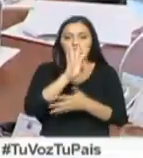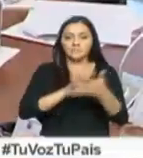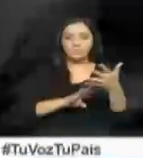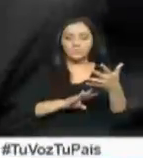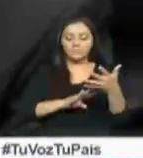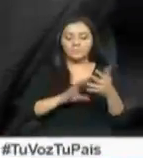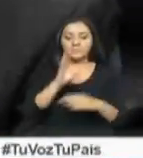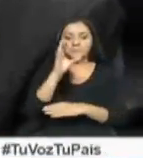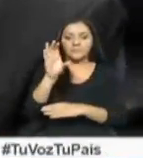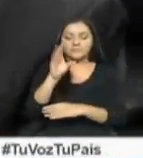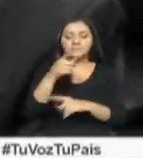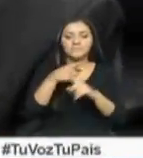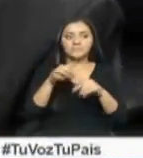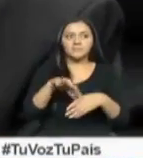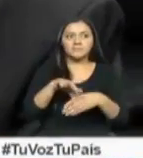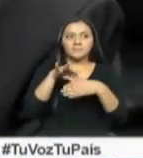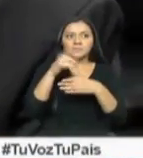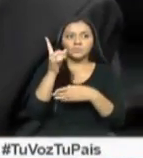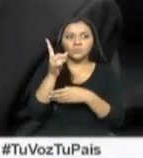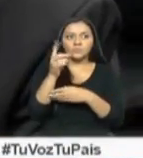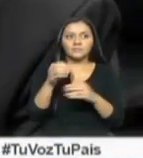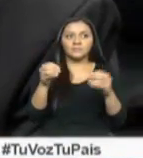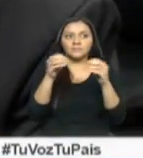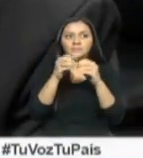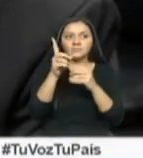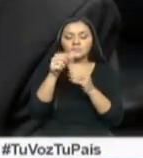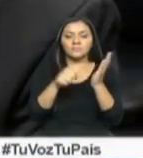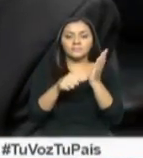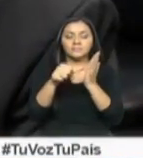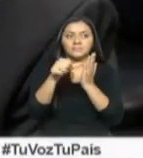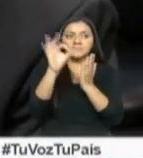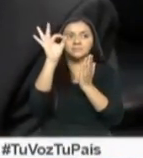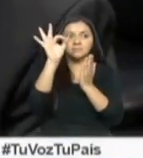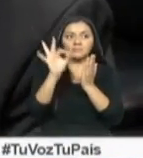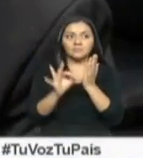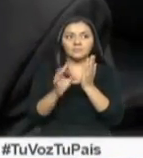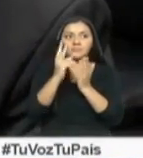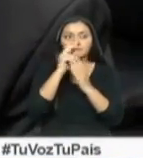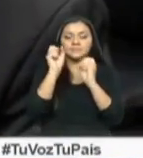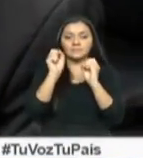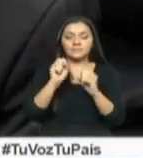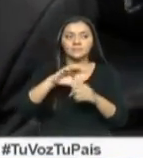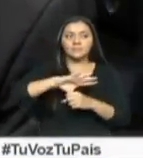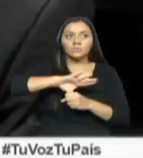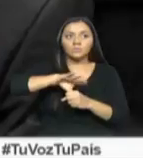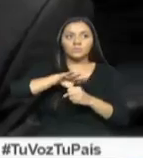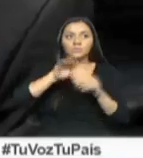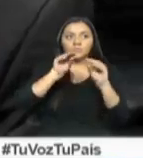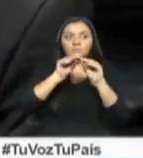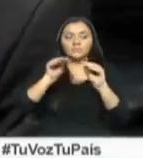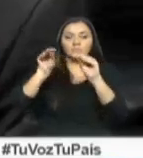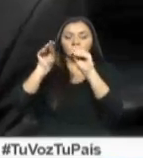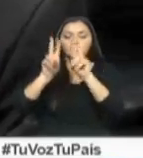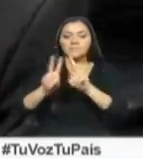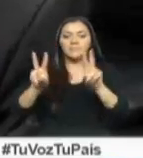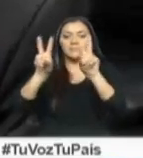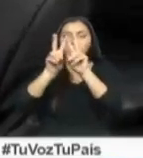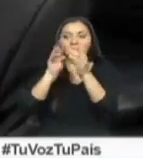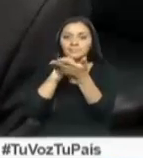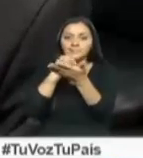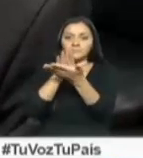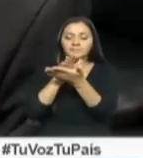pendiente. Pero tenemos un problema que tiene que aprobar el Ministerio de Finanzas, la tarifa consular, para saber el valor del documento de identidad